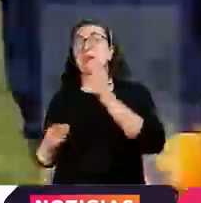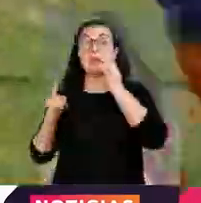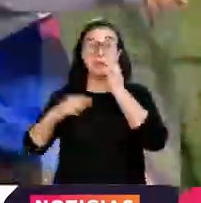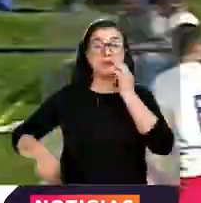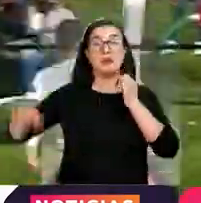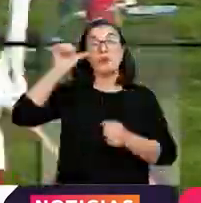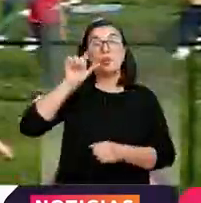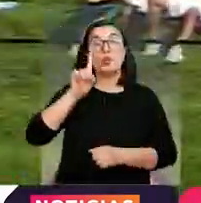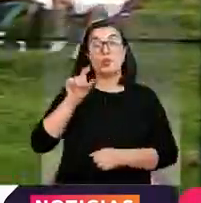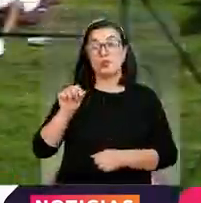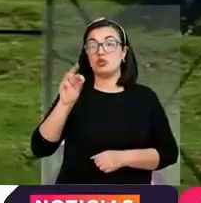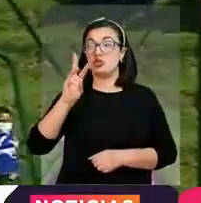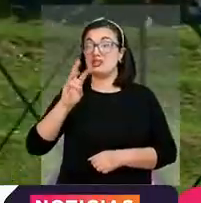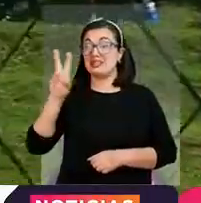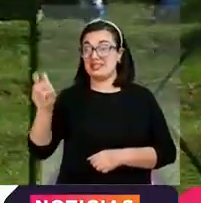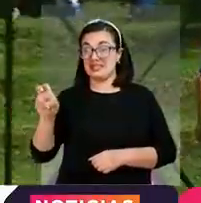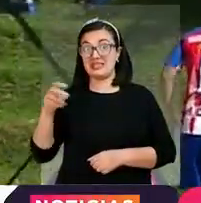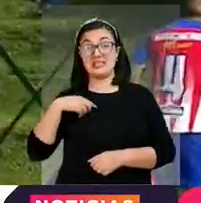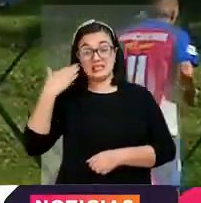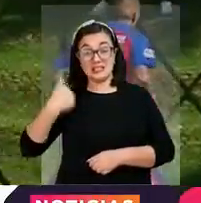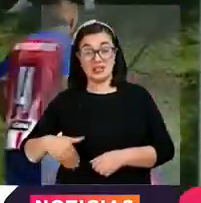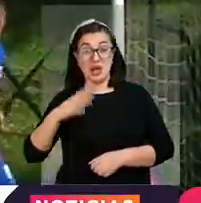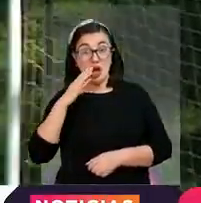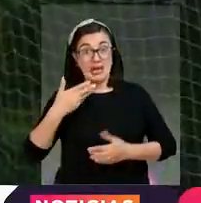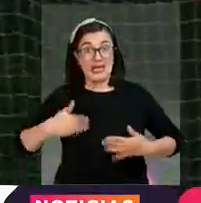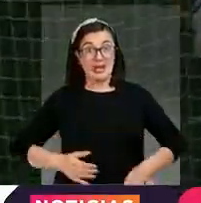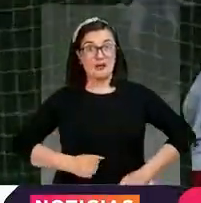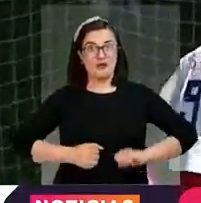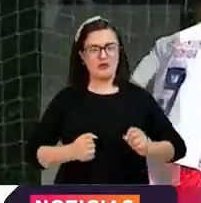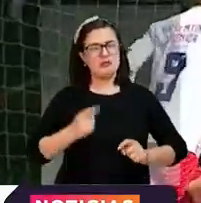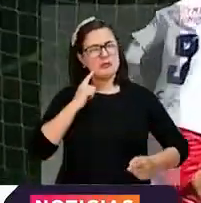de estatura, este guardameta bogotano seguirá enfocando los